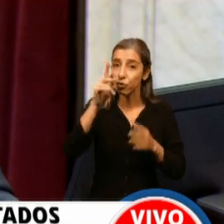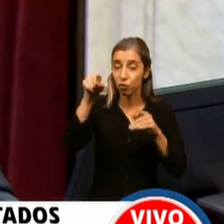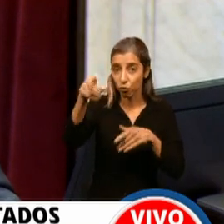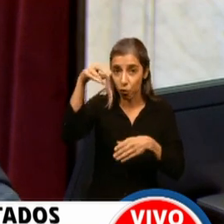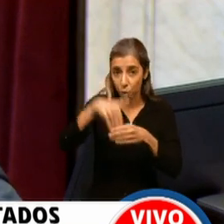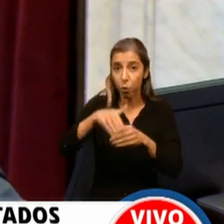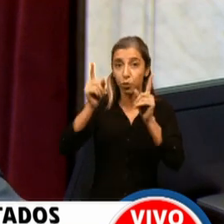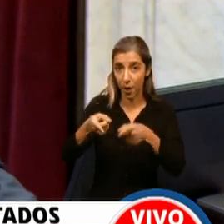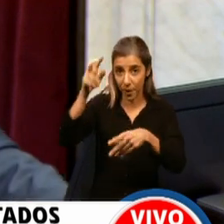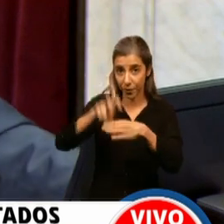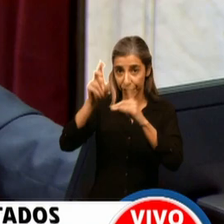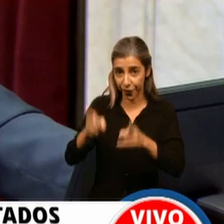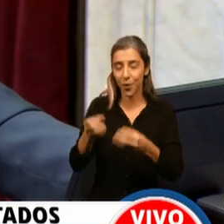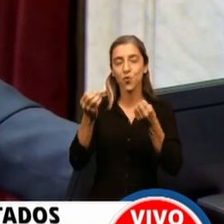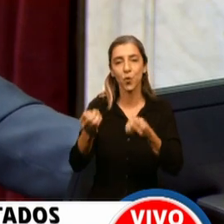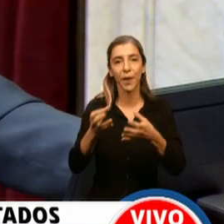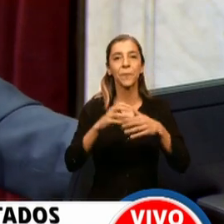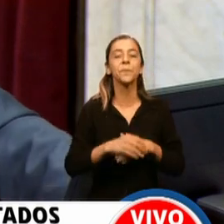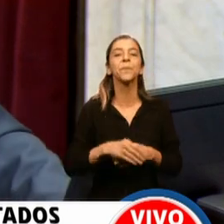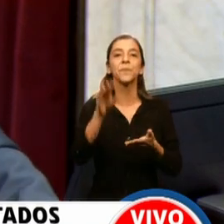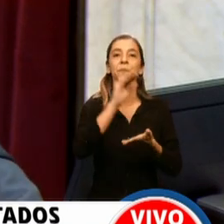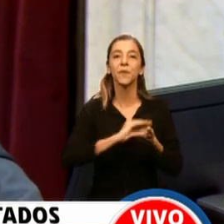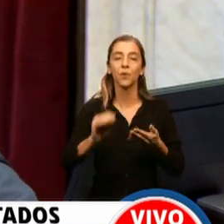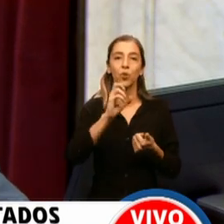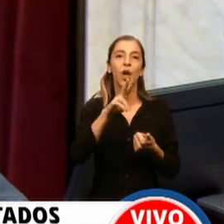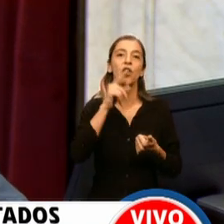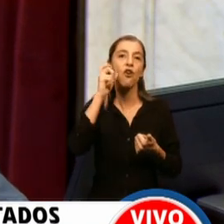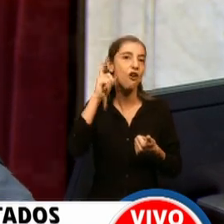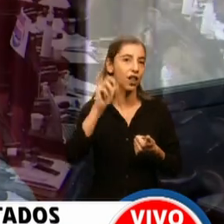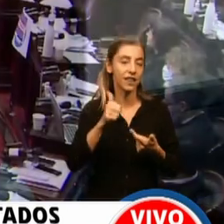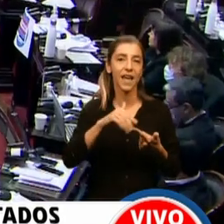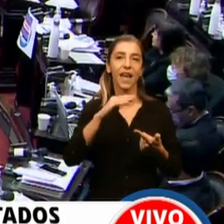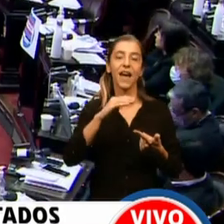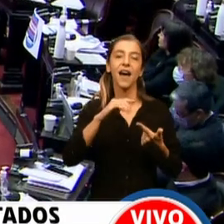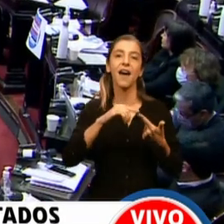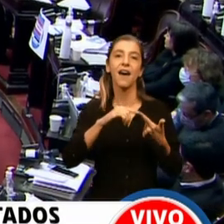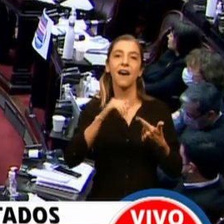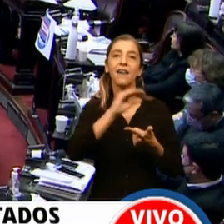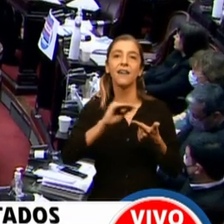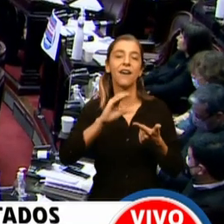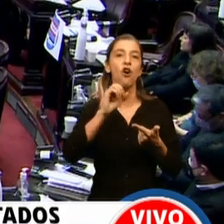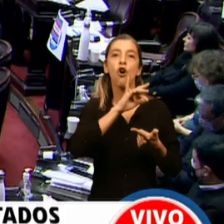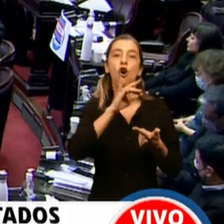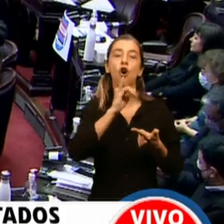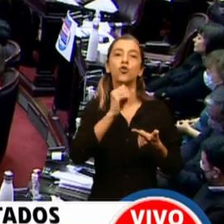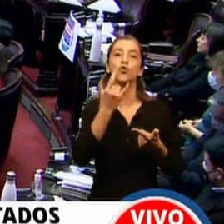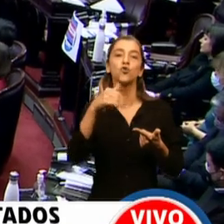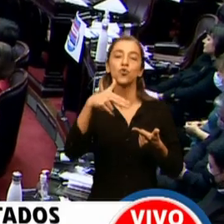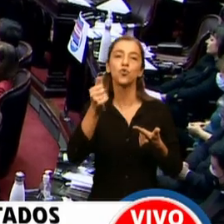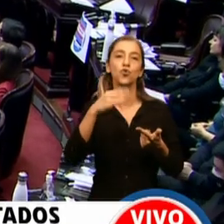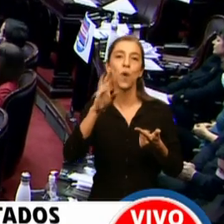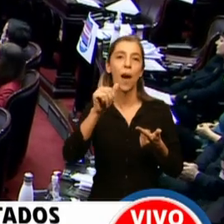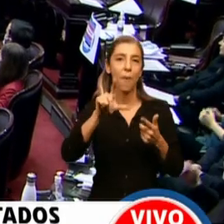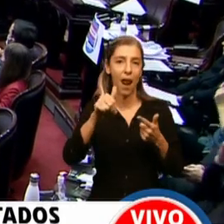quedará el recinto muy bien diputado ortega carlos diputado osuna blanco